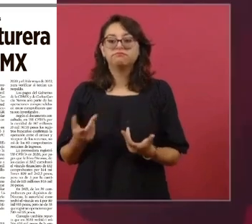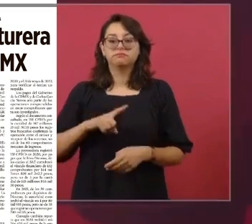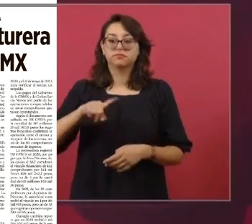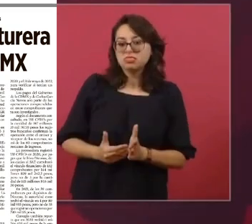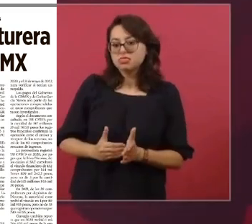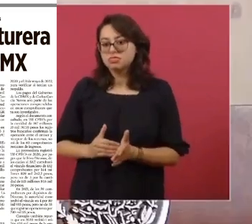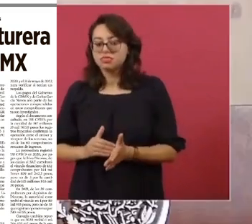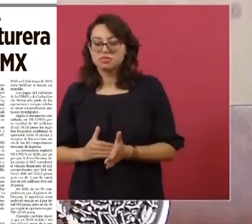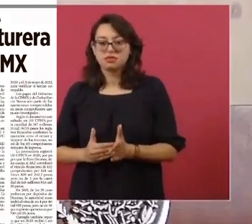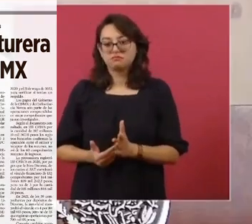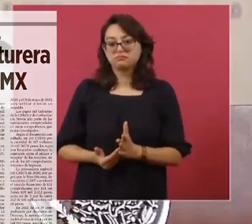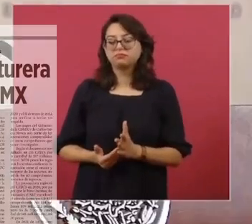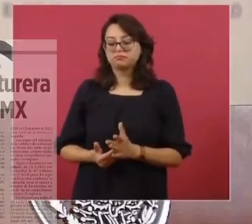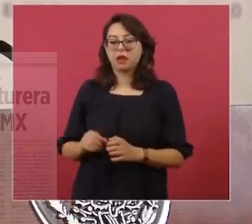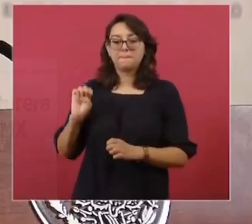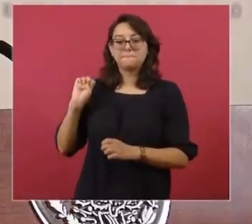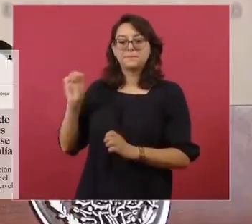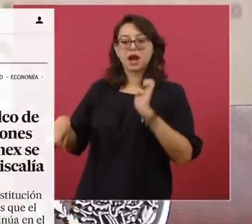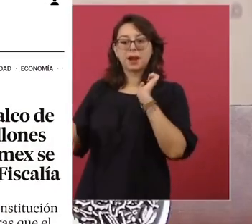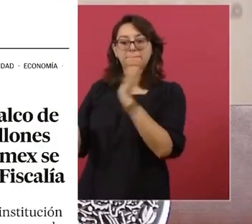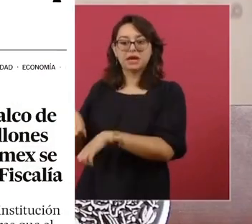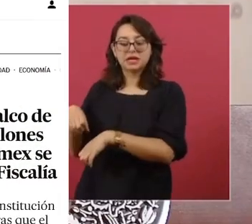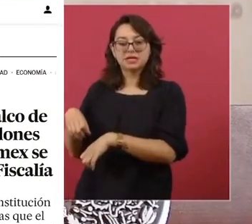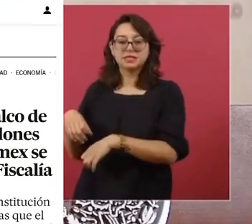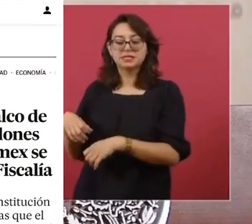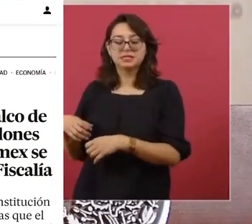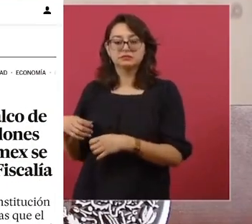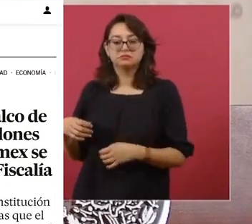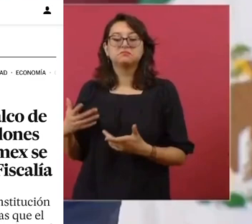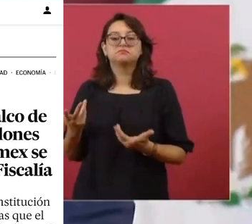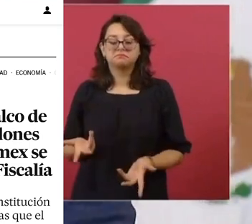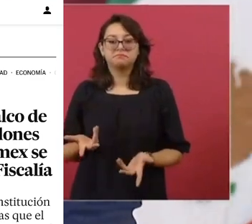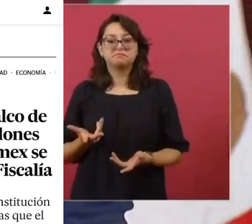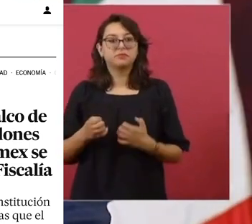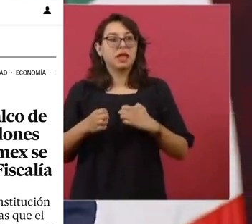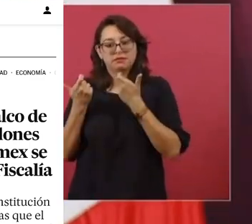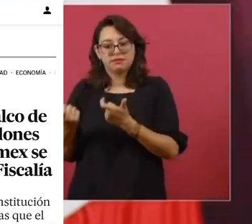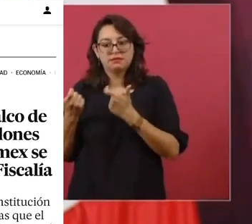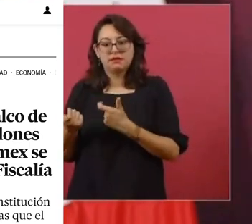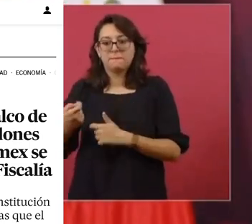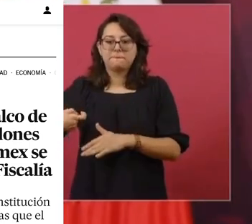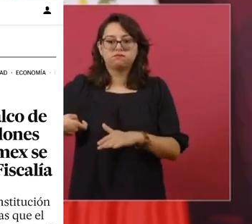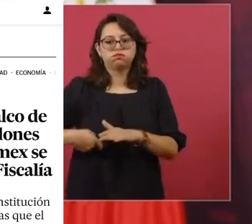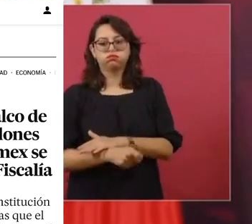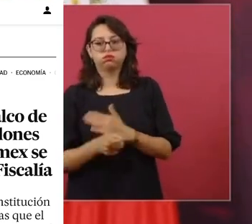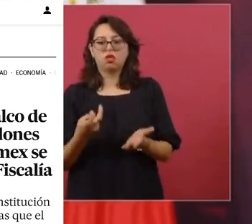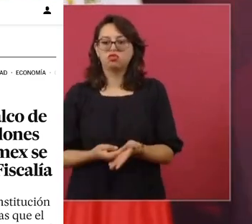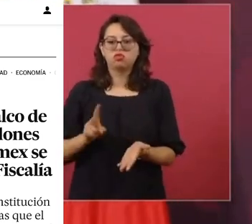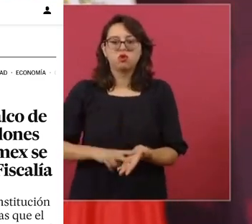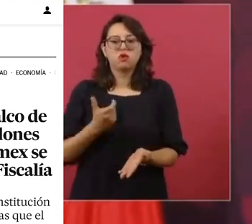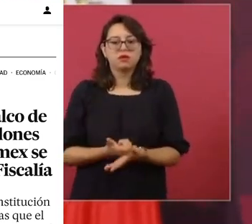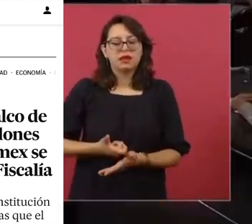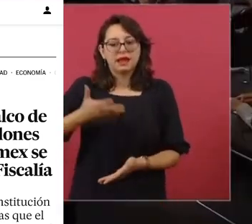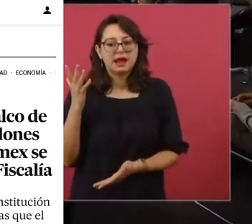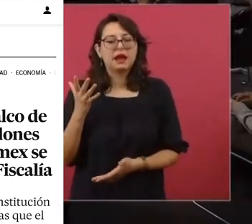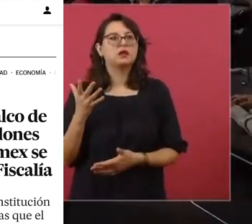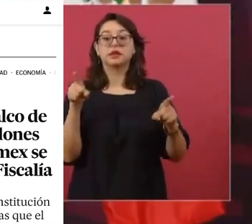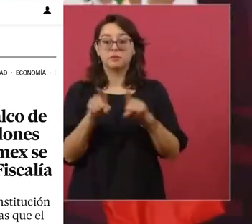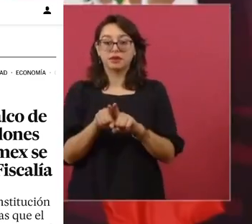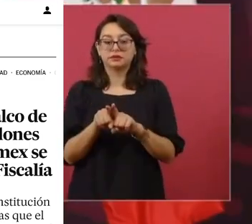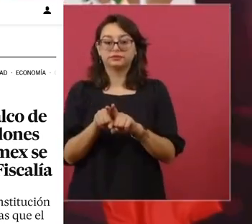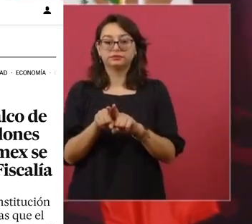engañan y empiezan a hacer compras con empresarios corruptos, pagando sobreprecios, pero también estos